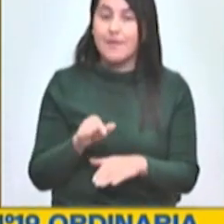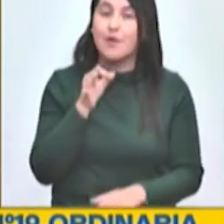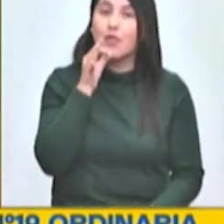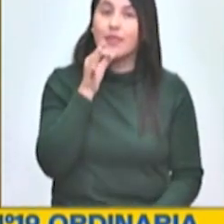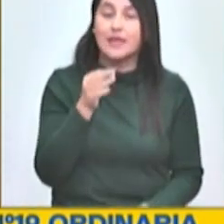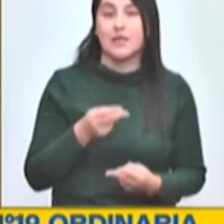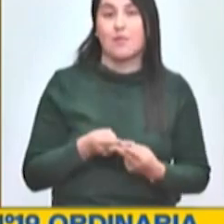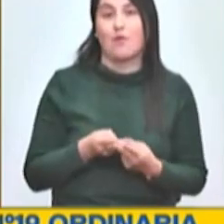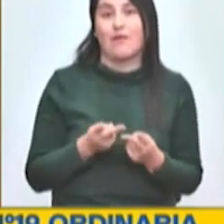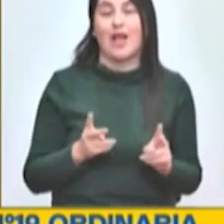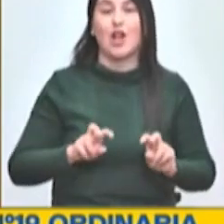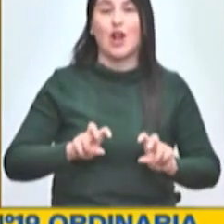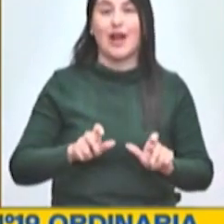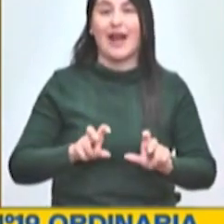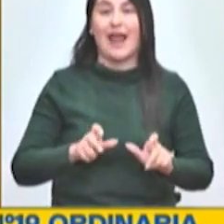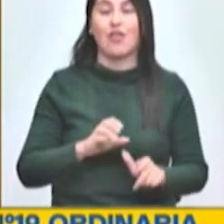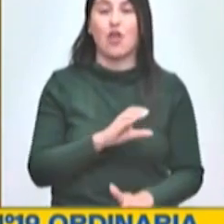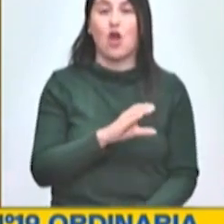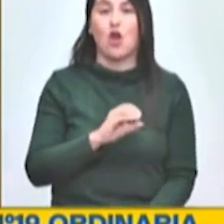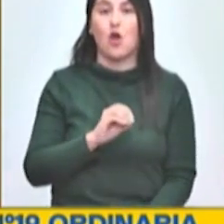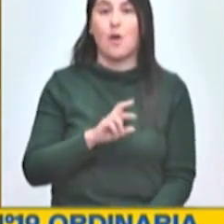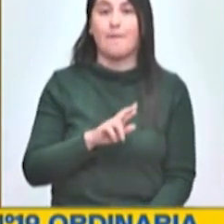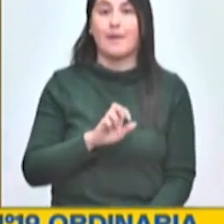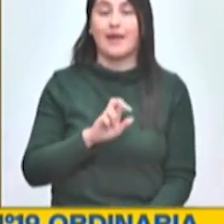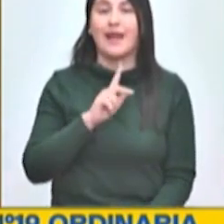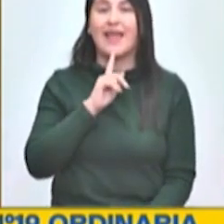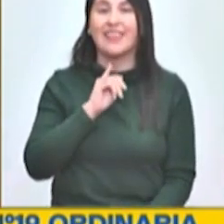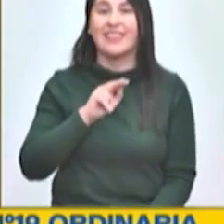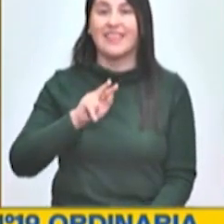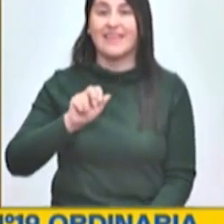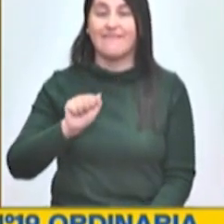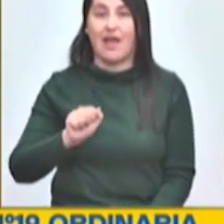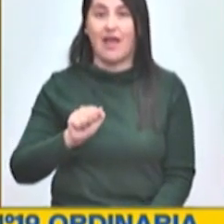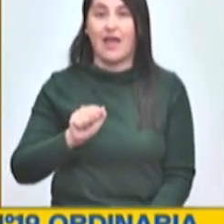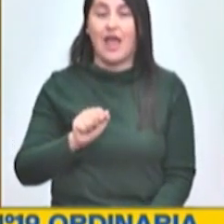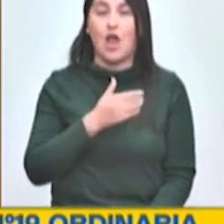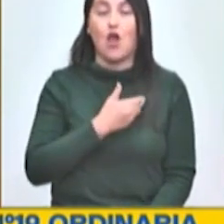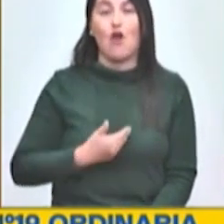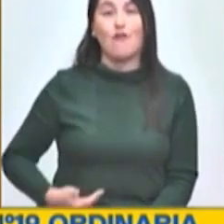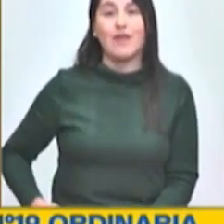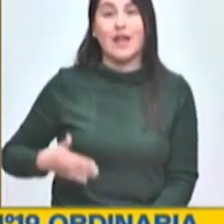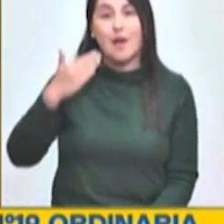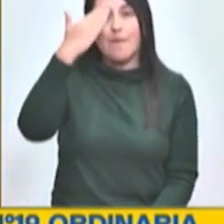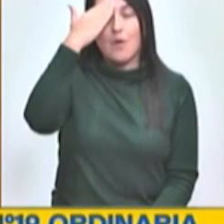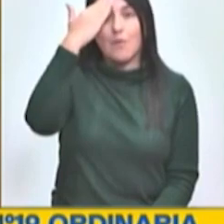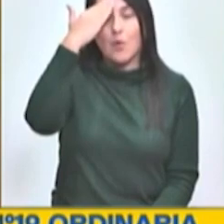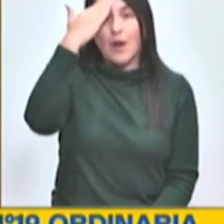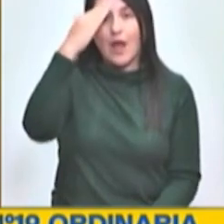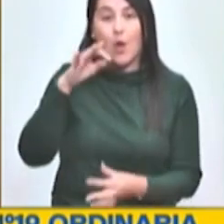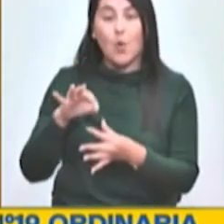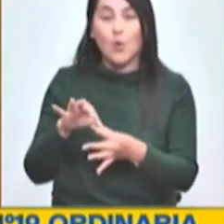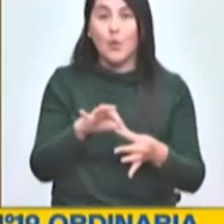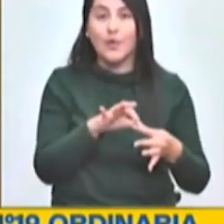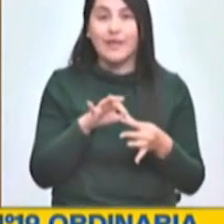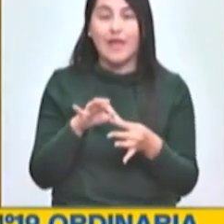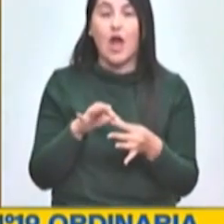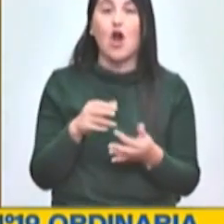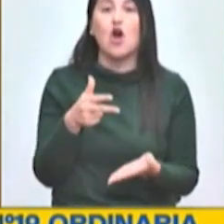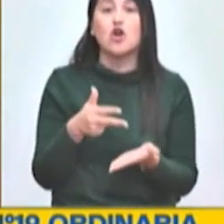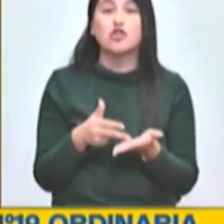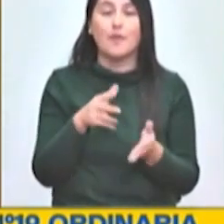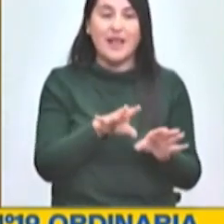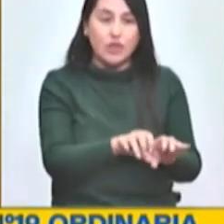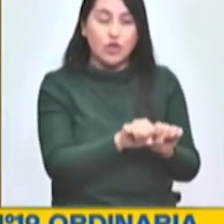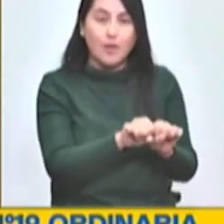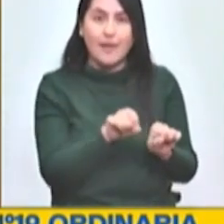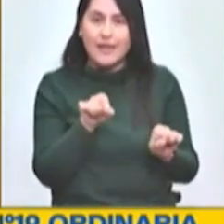publica en la Radio Cooperativa que durante el gobierno de la unidad popular existieron más de ocho mil tomas Y que el mismo dice que vio